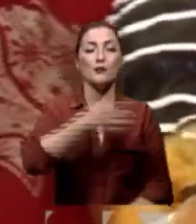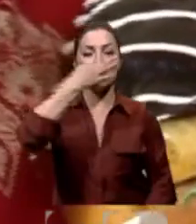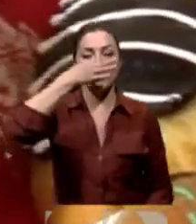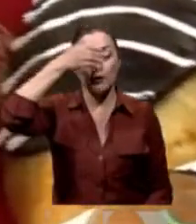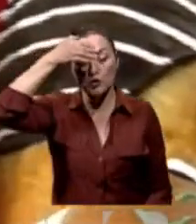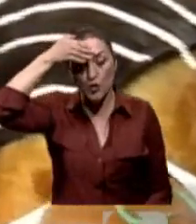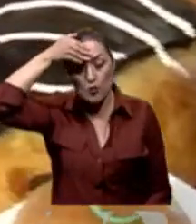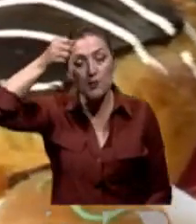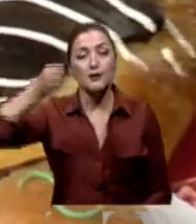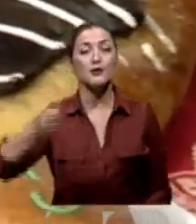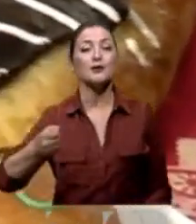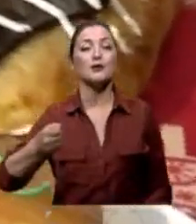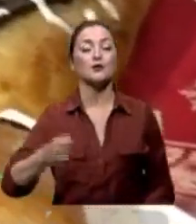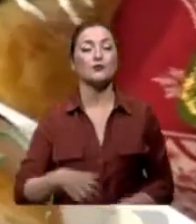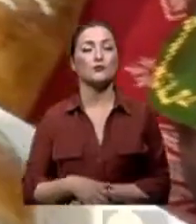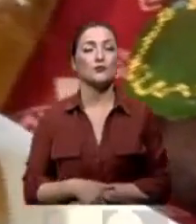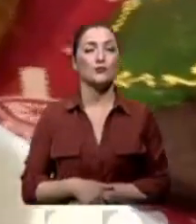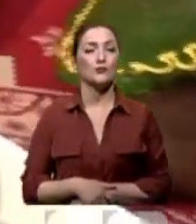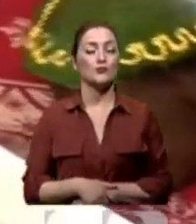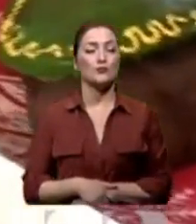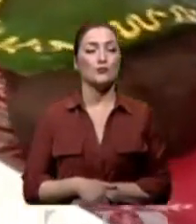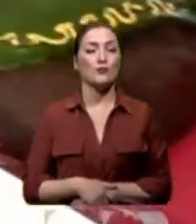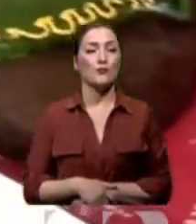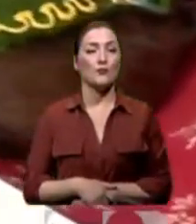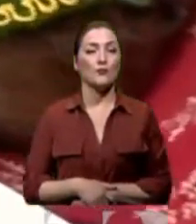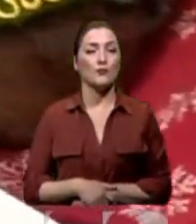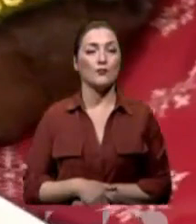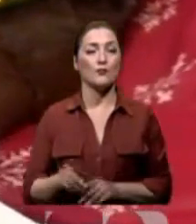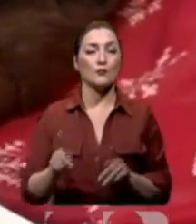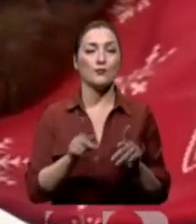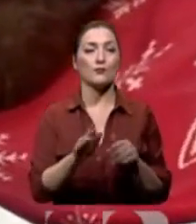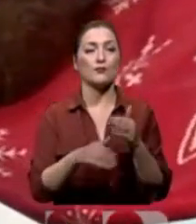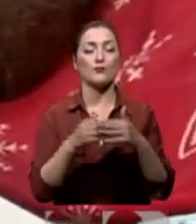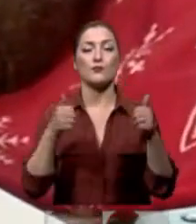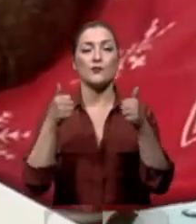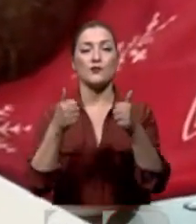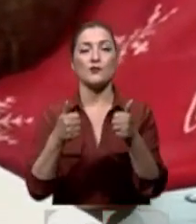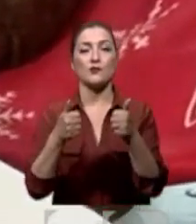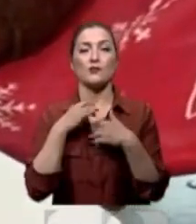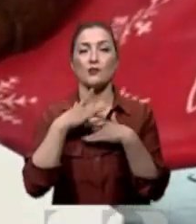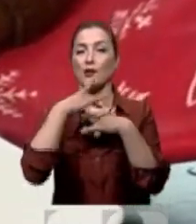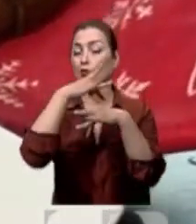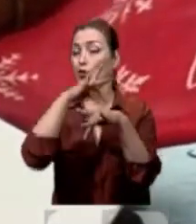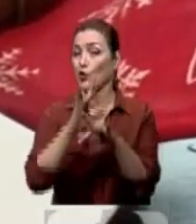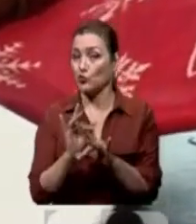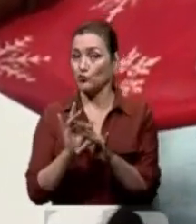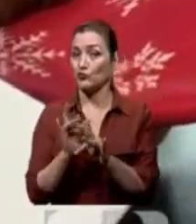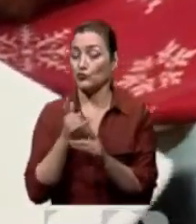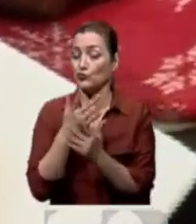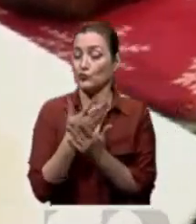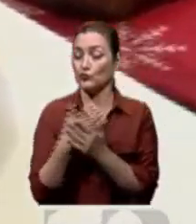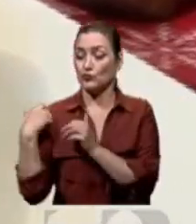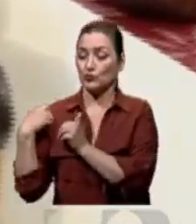Domingo. Definitivamente se han preparado súper, súper bien. Pero recuerden, a mí me encanta siempre venir súper